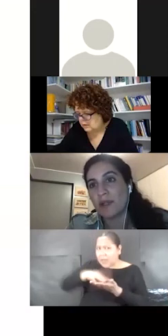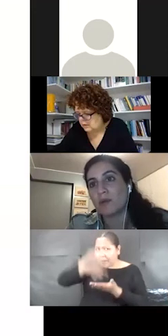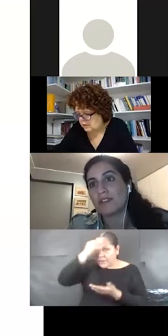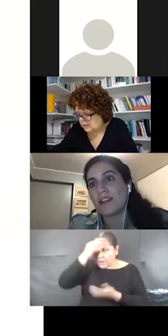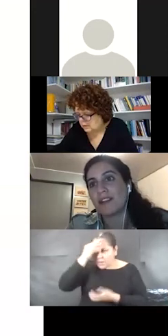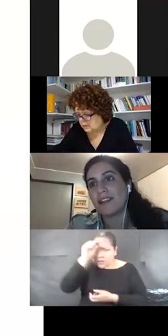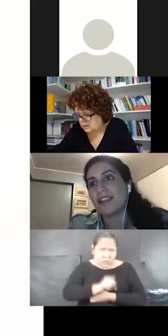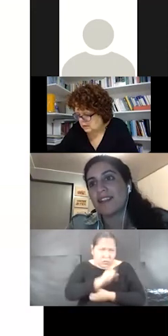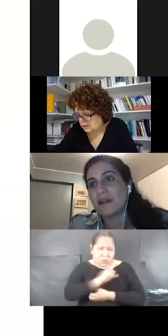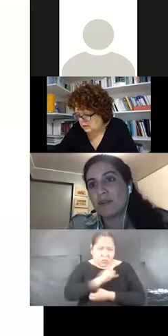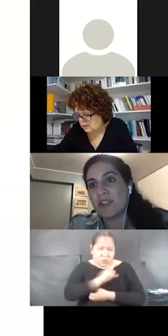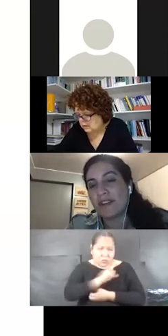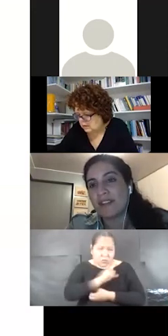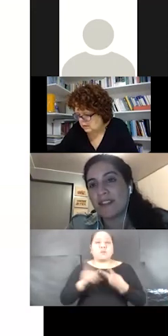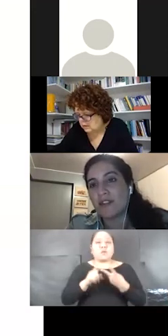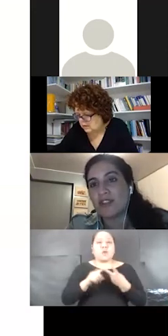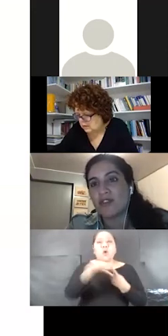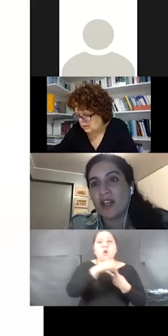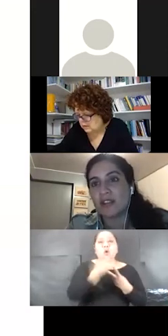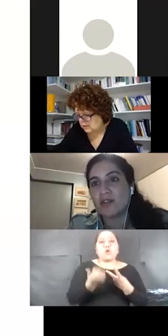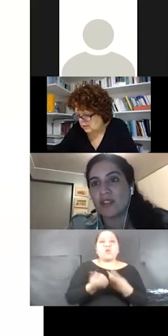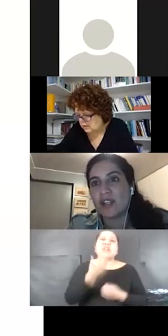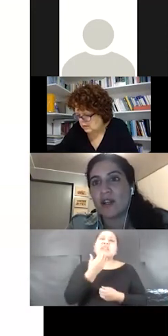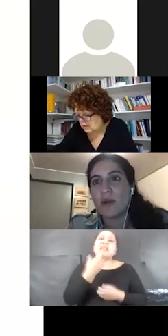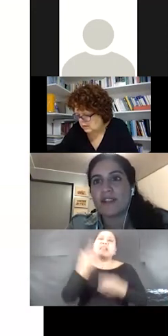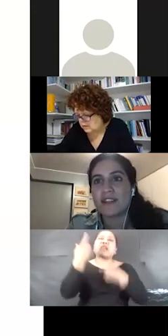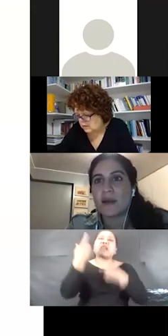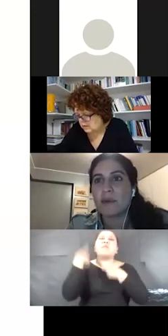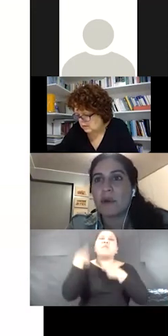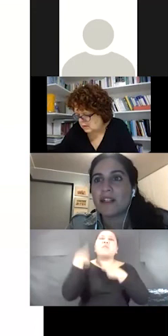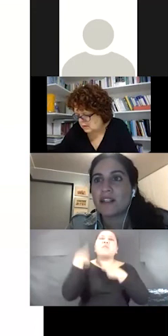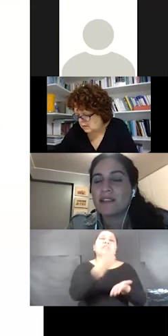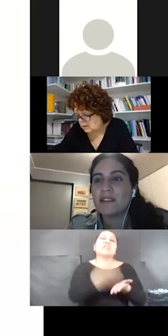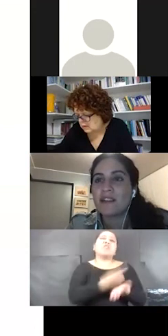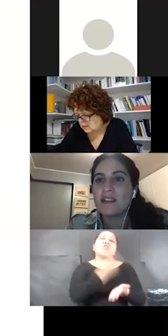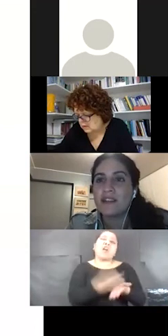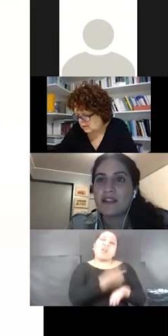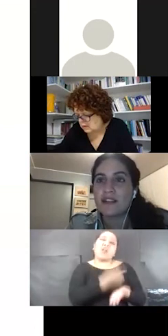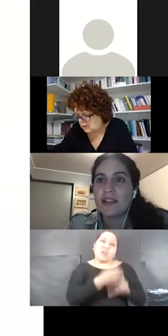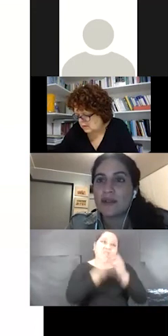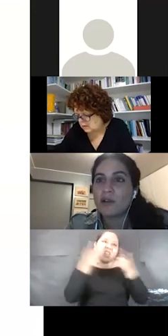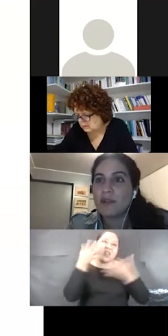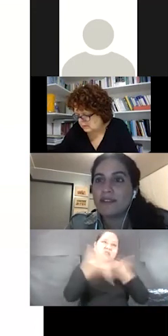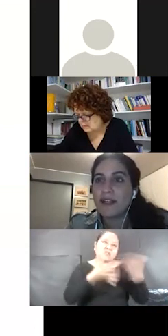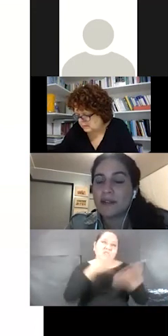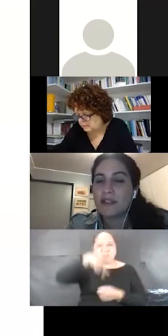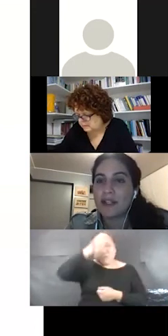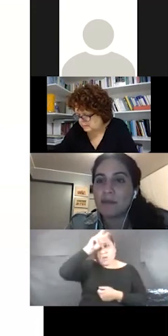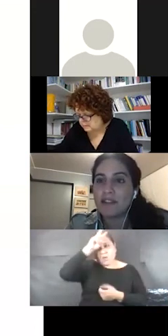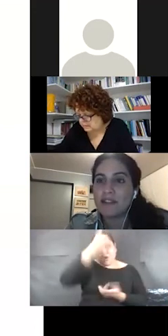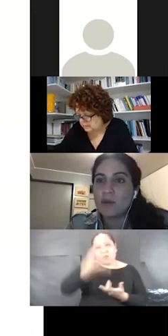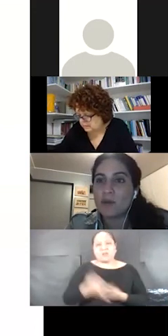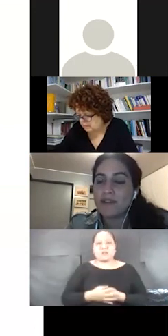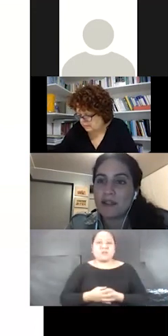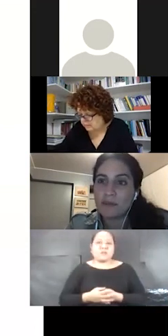Otra pregunta. ¿Quién es el responsable de hacer los diccionarios de lengua de señas peruanas? Aquí hay un comentario de que